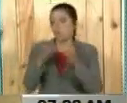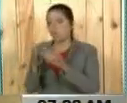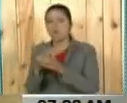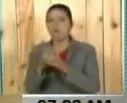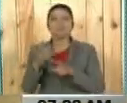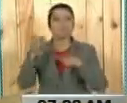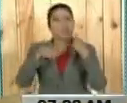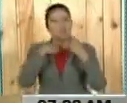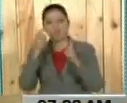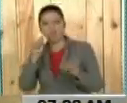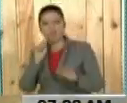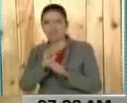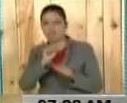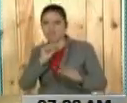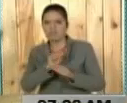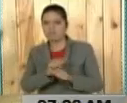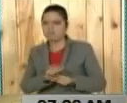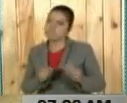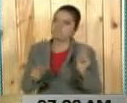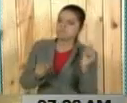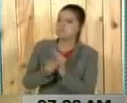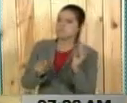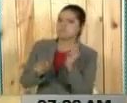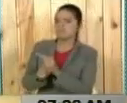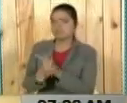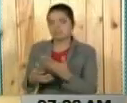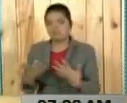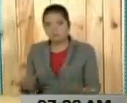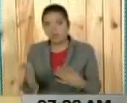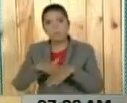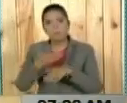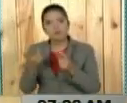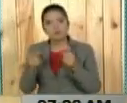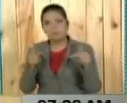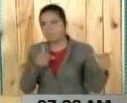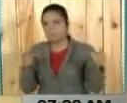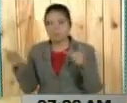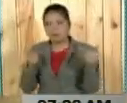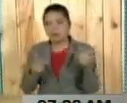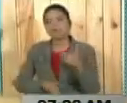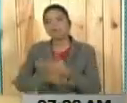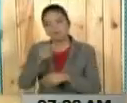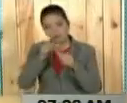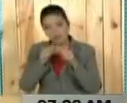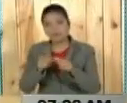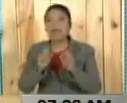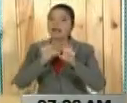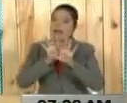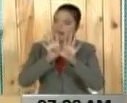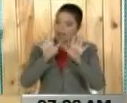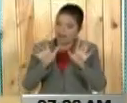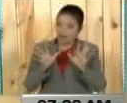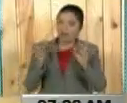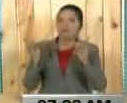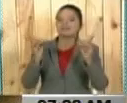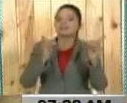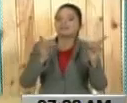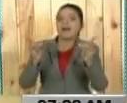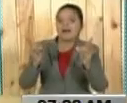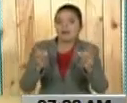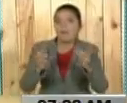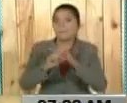discurso descalificador del otro, confrontador del otro, porque la confrontación continúa. El diálogo es una circunstancia, pero